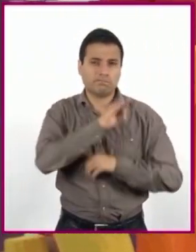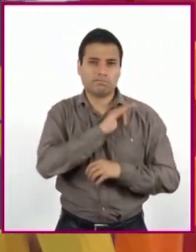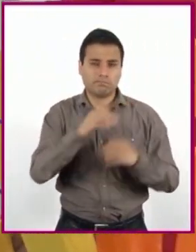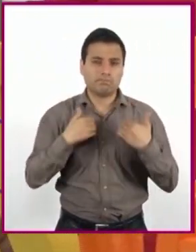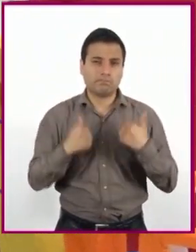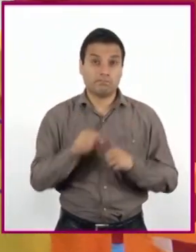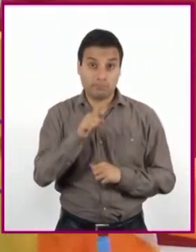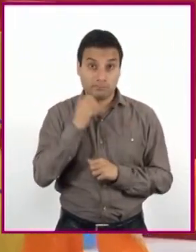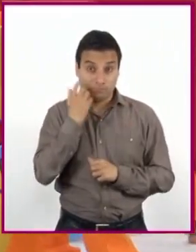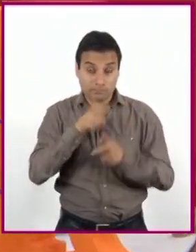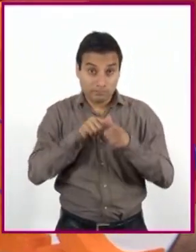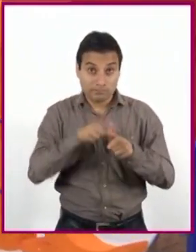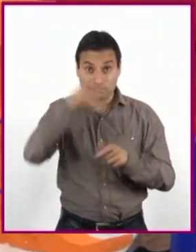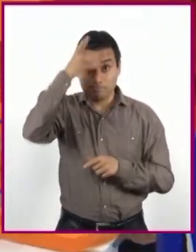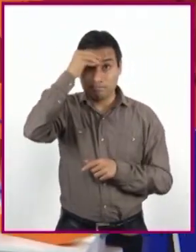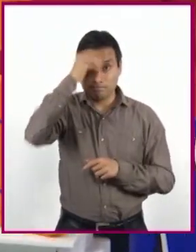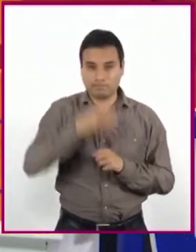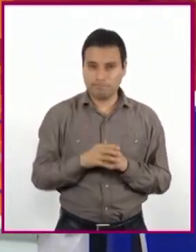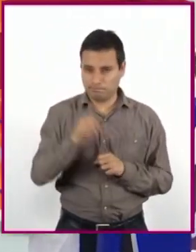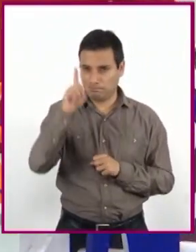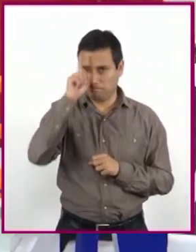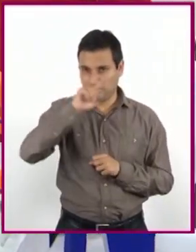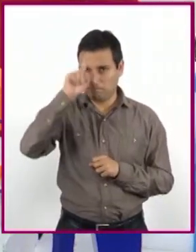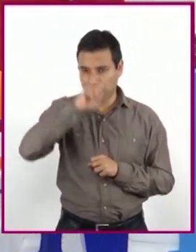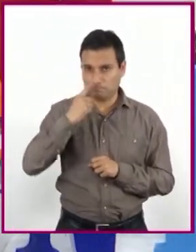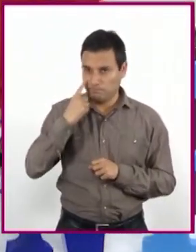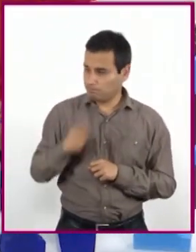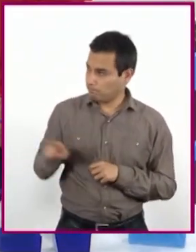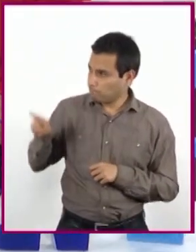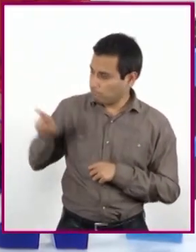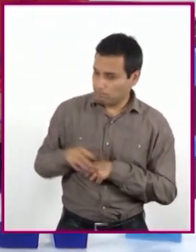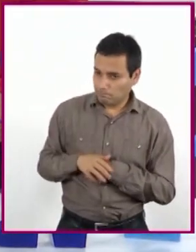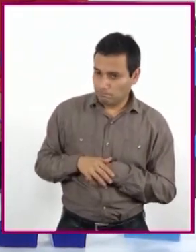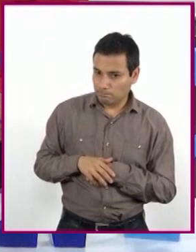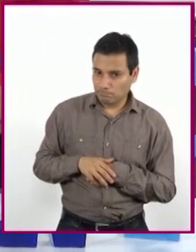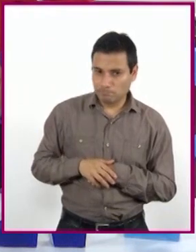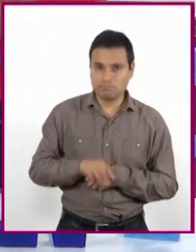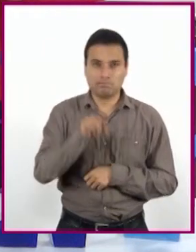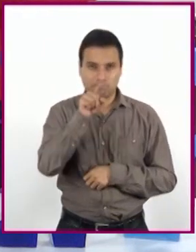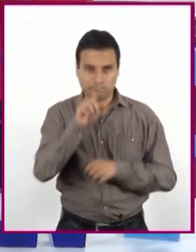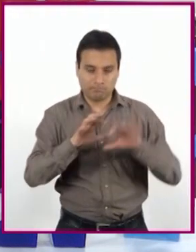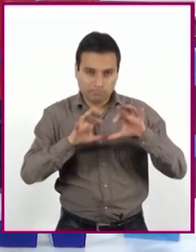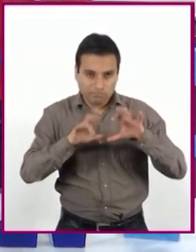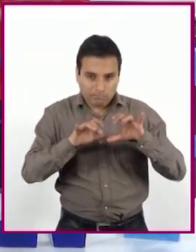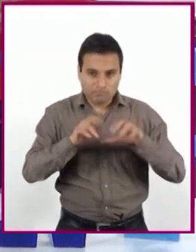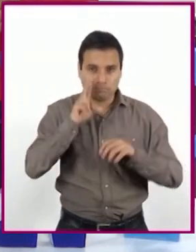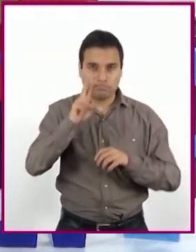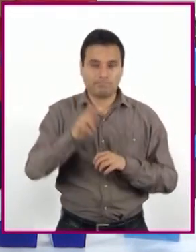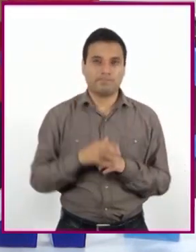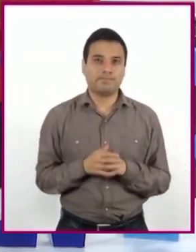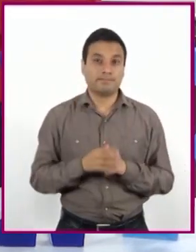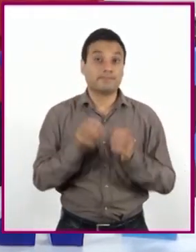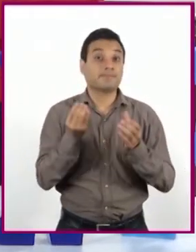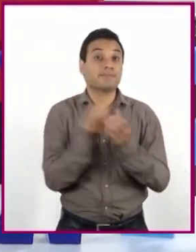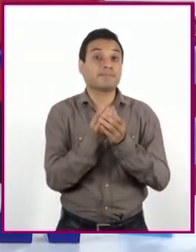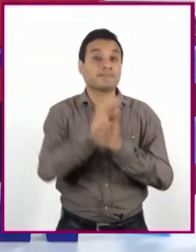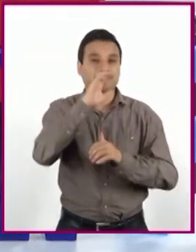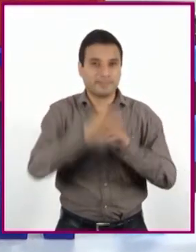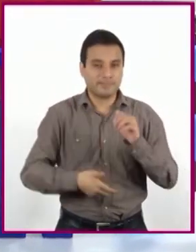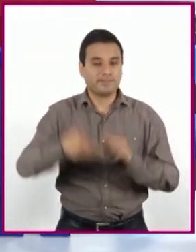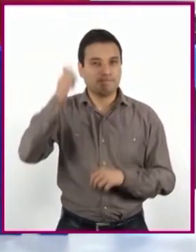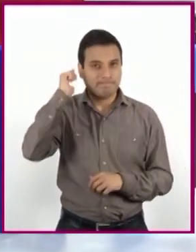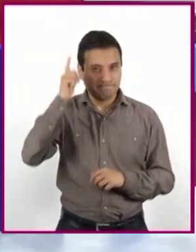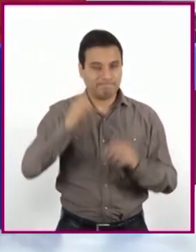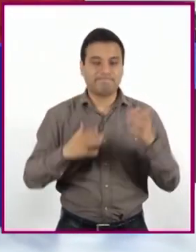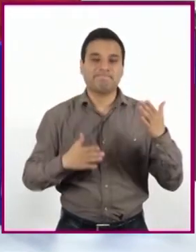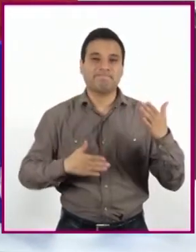seguir aprendiendo, les recomendamos que revisen los siguientes enlaces que aparecen en su pantalla. Terminamos. Deseamos se hayan